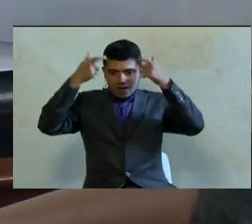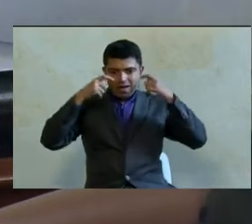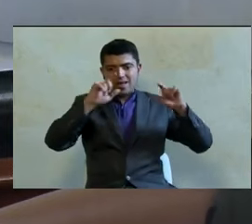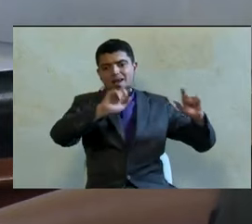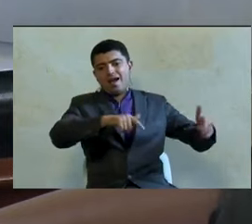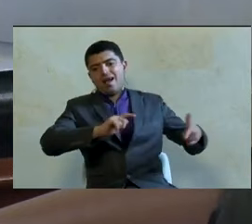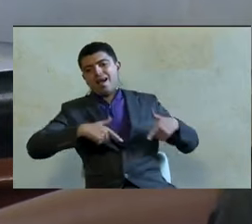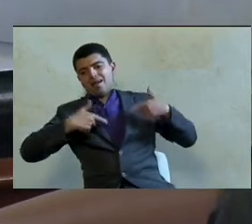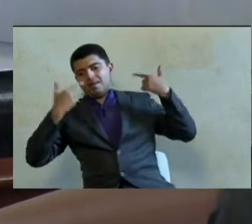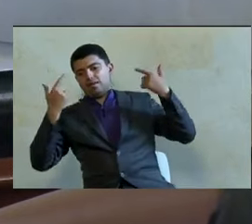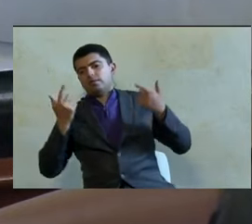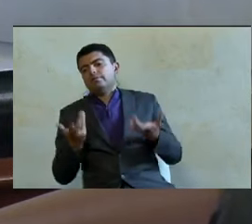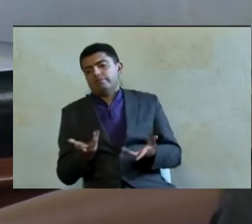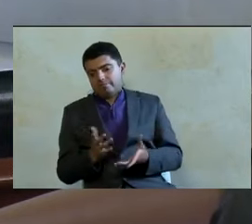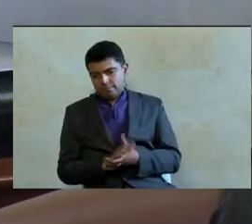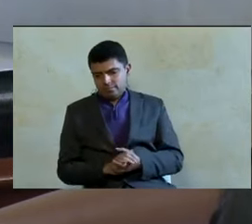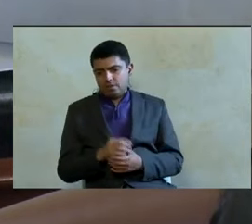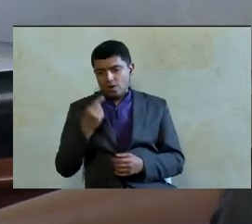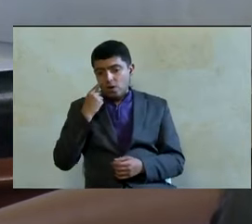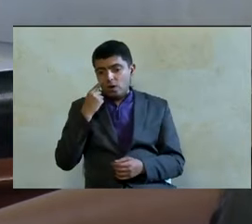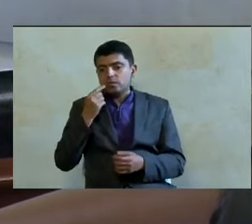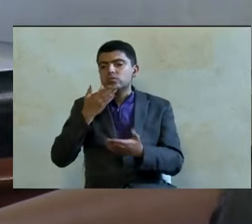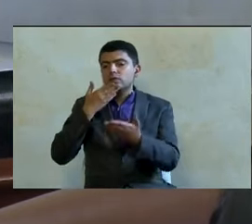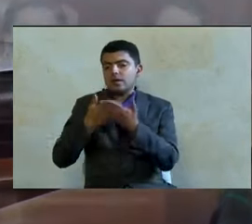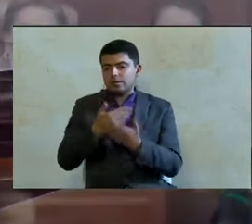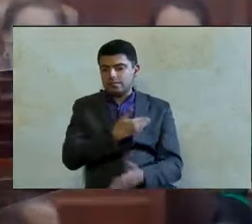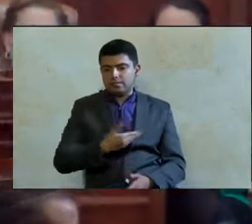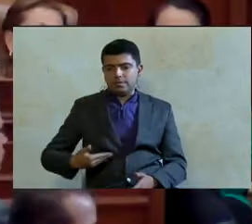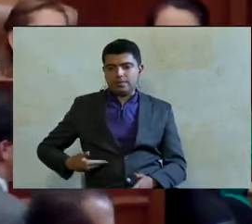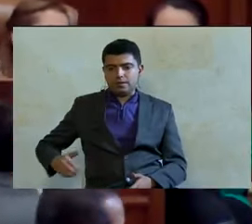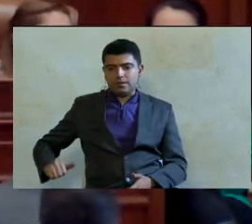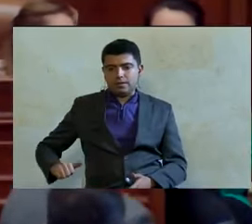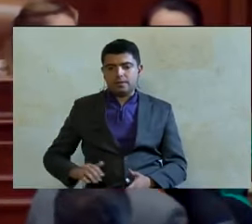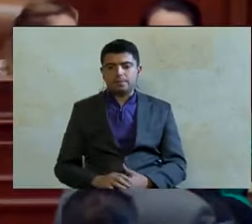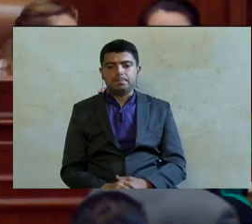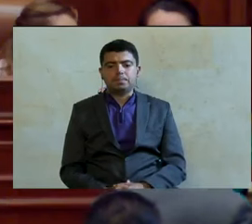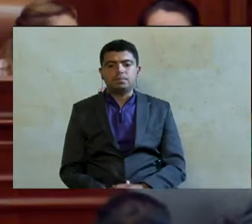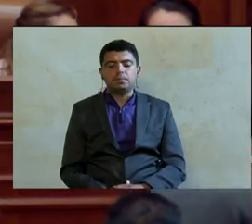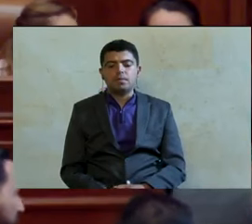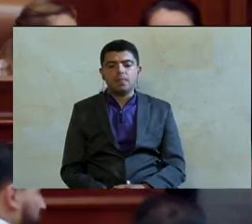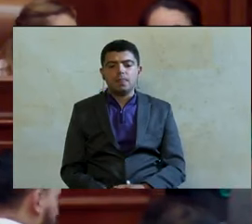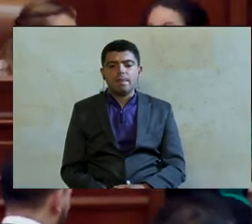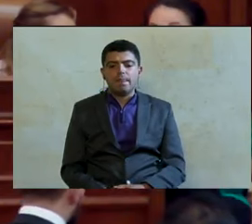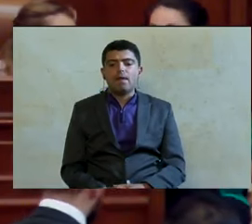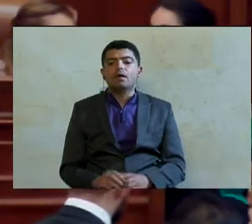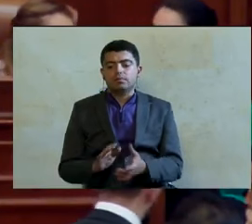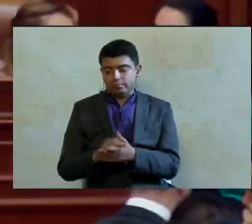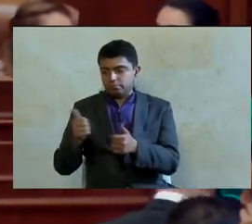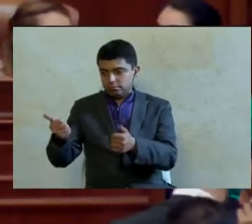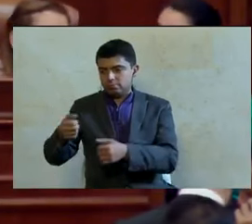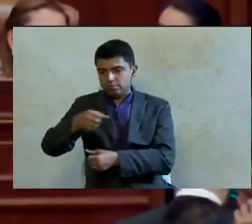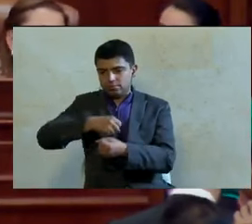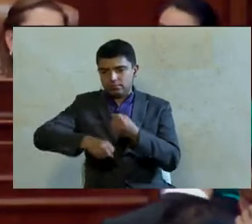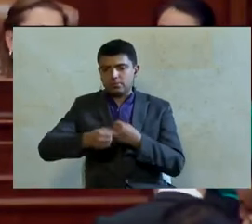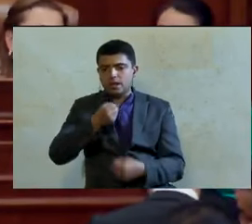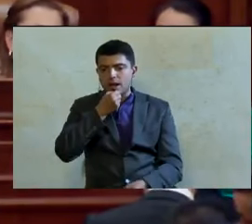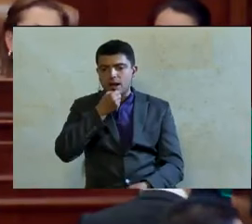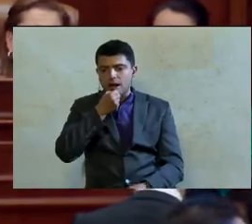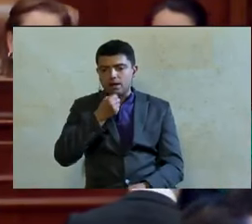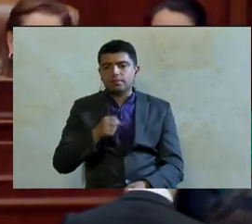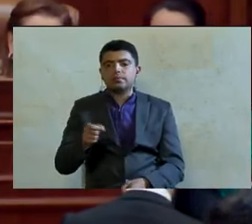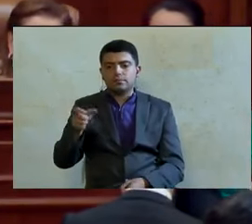procedamos de esa manera Muchas gracias señora presidenta tiene el uso de la palabra el representante eduar